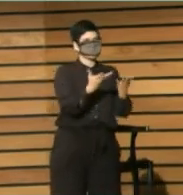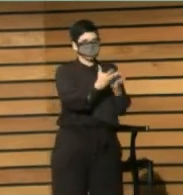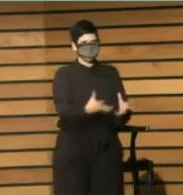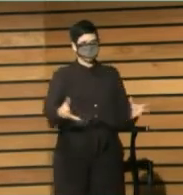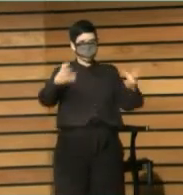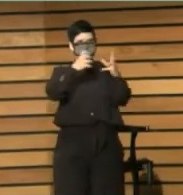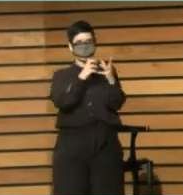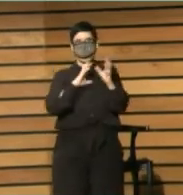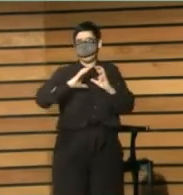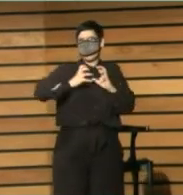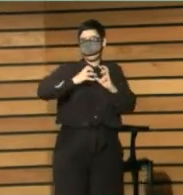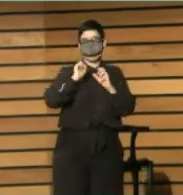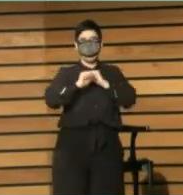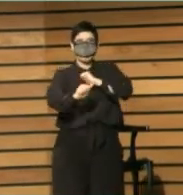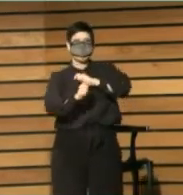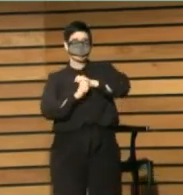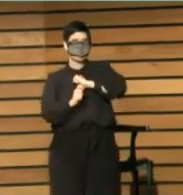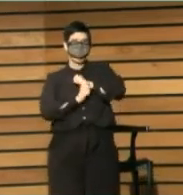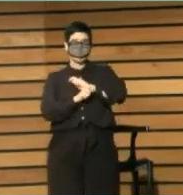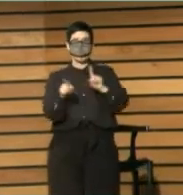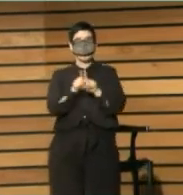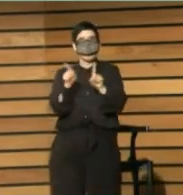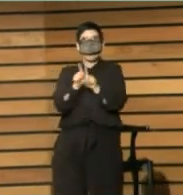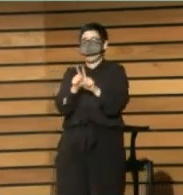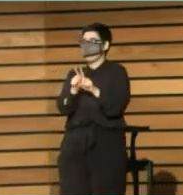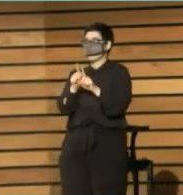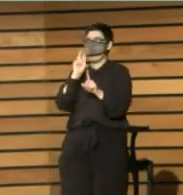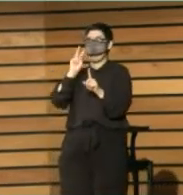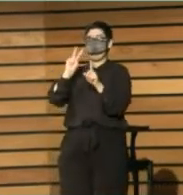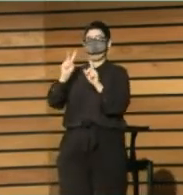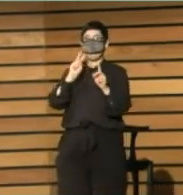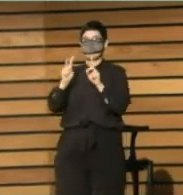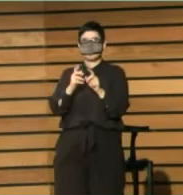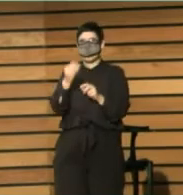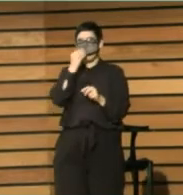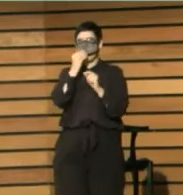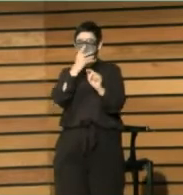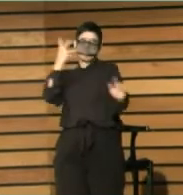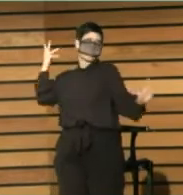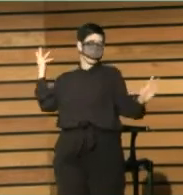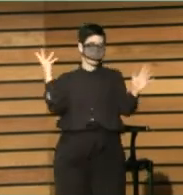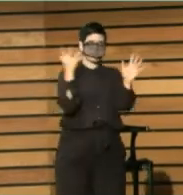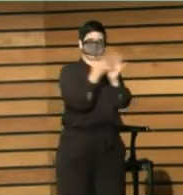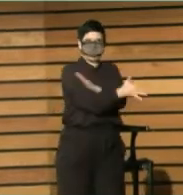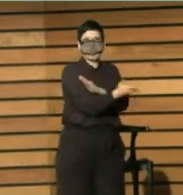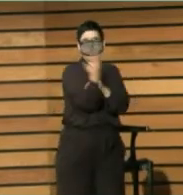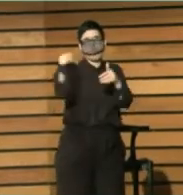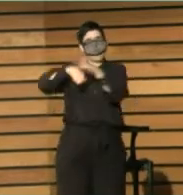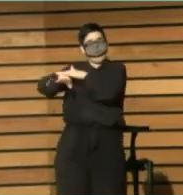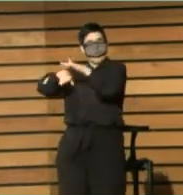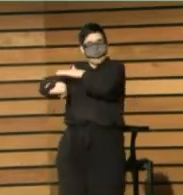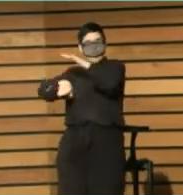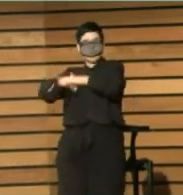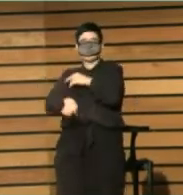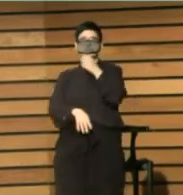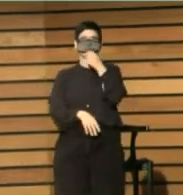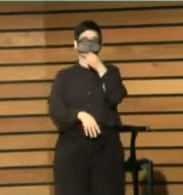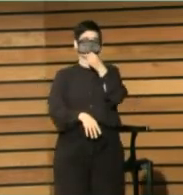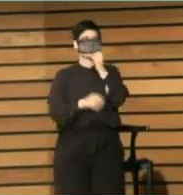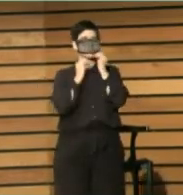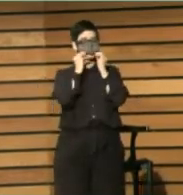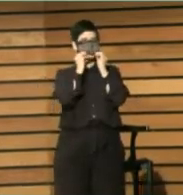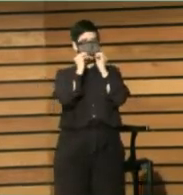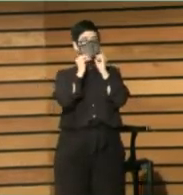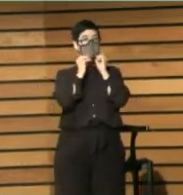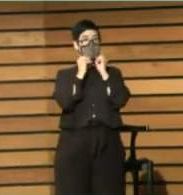o de papas, como si de eso fuéramos a comer ya para siempre. Él depositaba ambos cargamentos sobre la